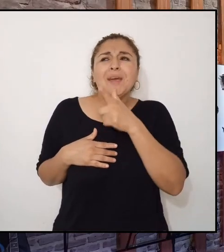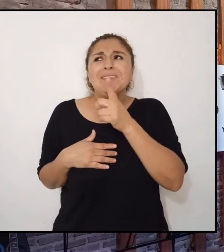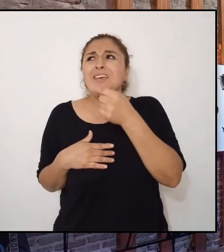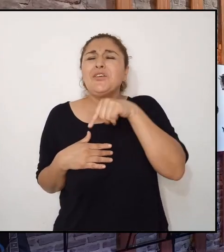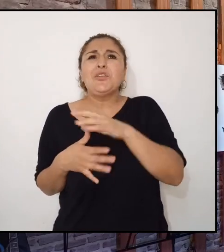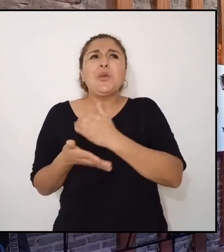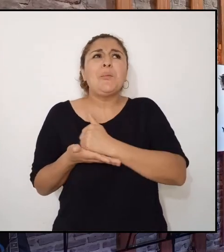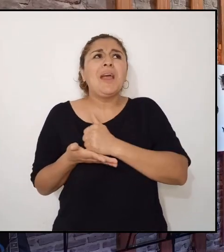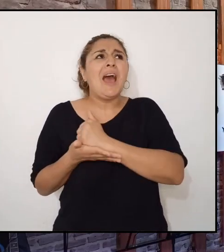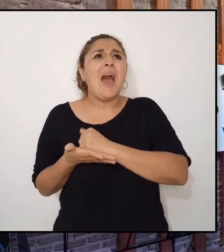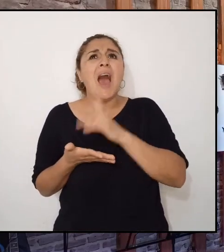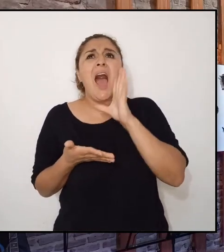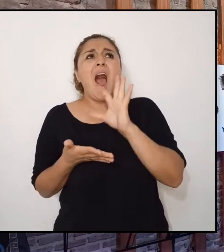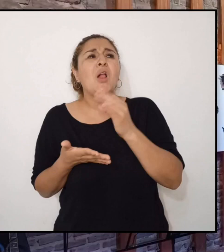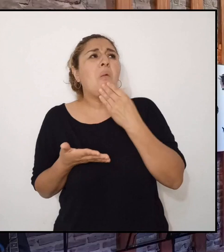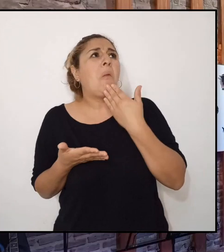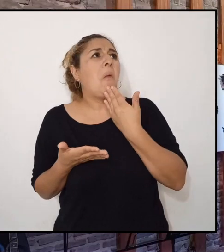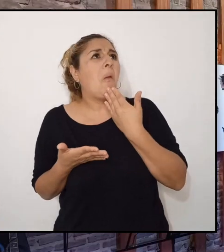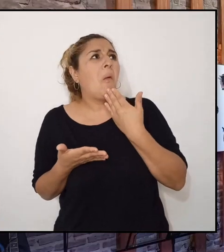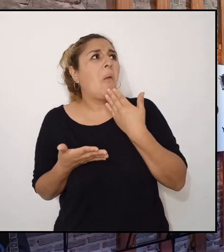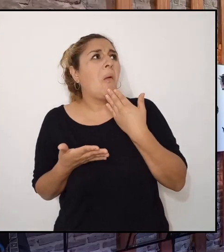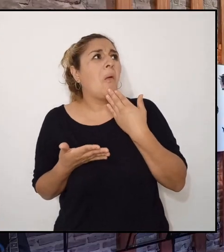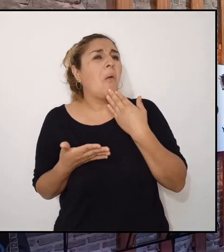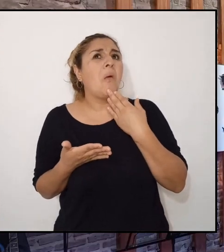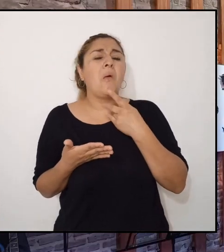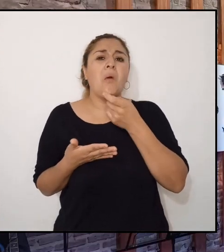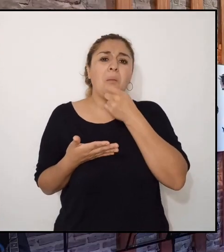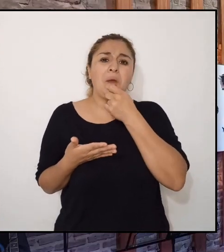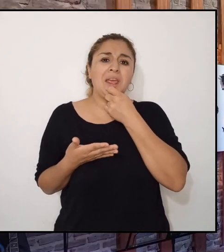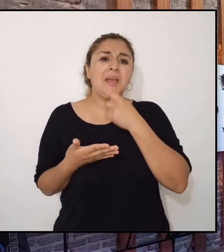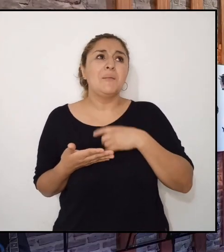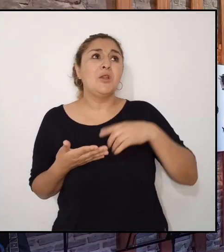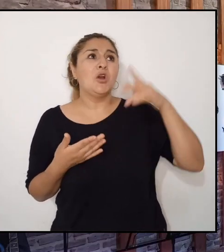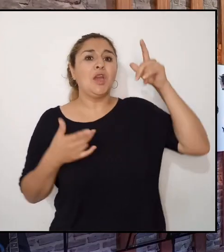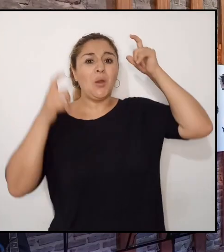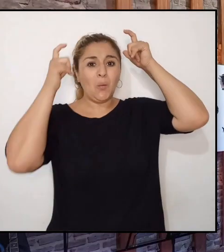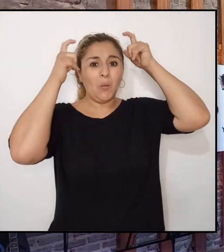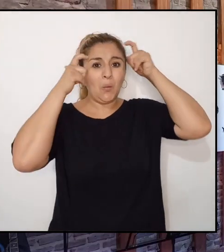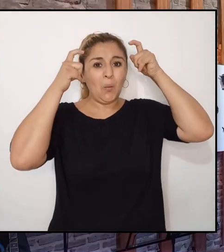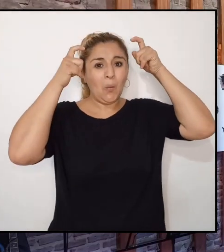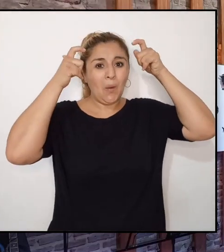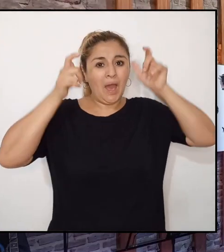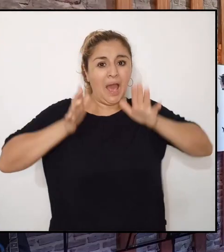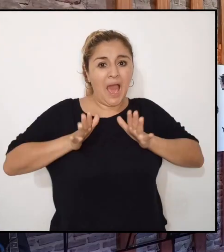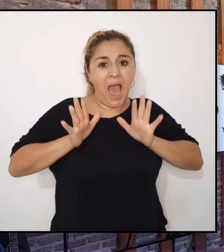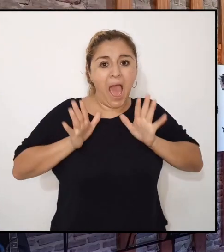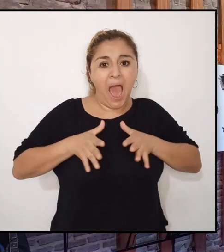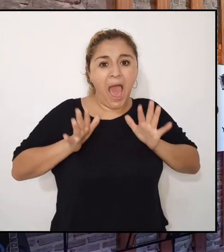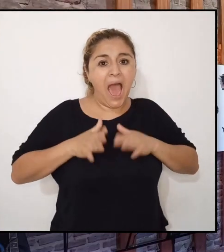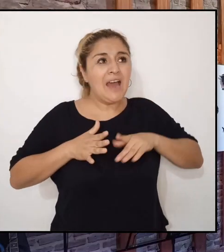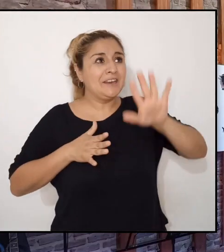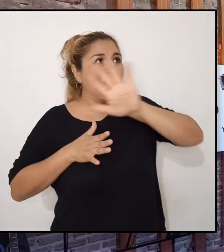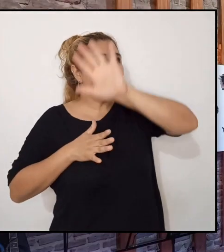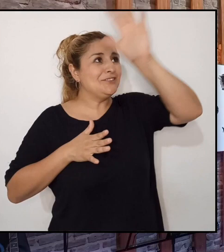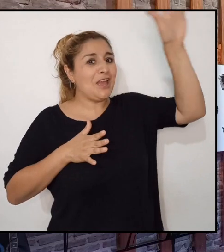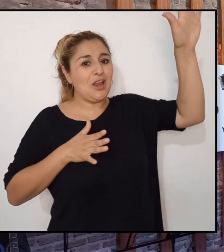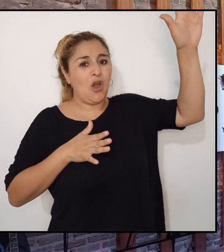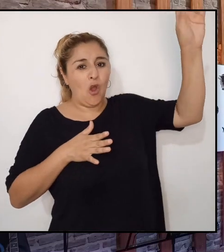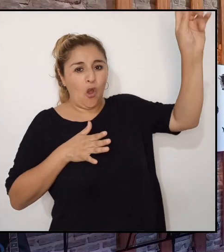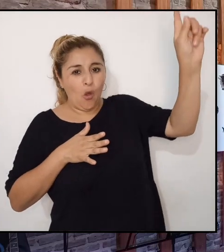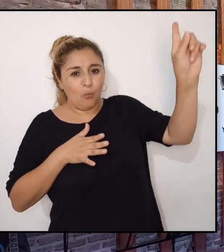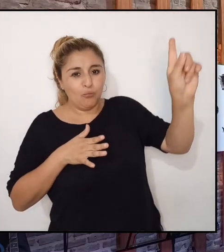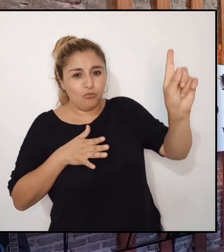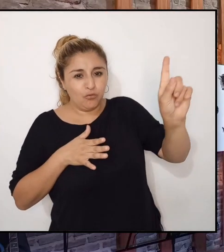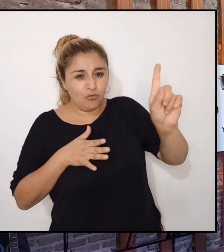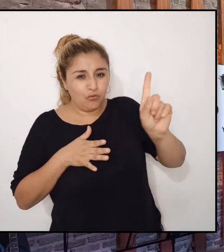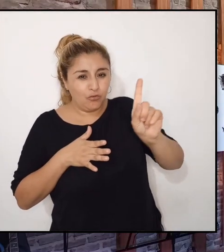o extraordinario, como yo en un momento decía, bueno Señor, si viene un ángel del cielo y me dice, andate a Líbanos, capaz que voy, ¿no? Y